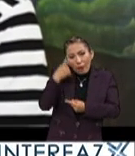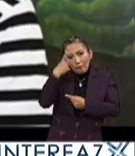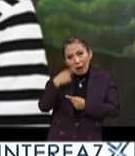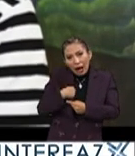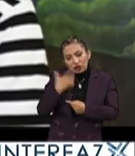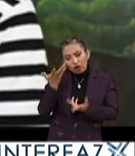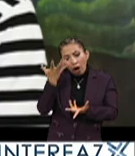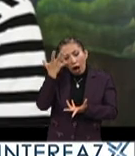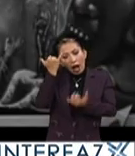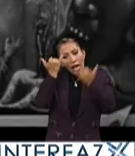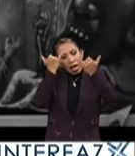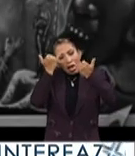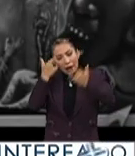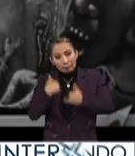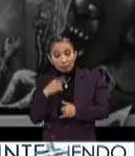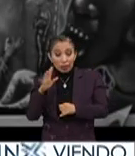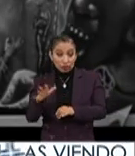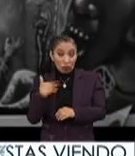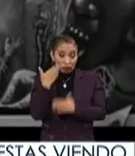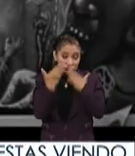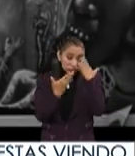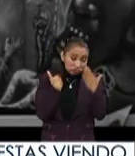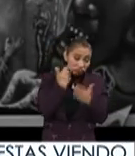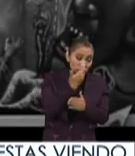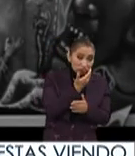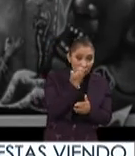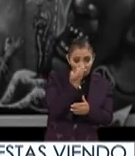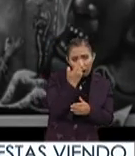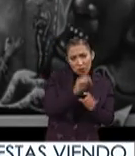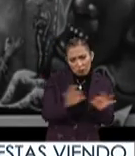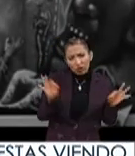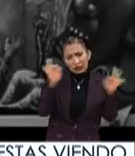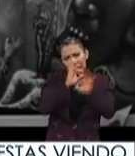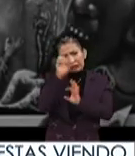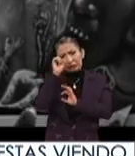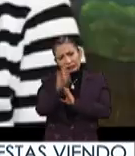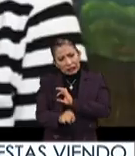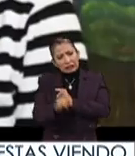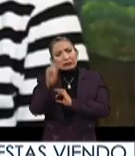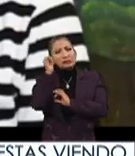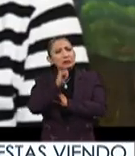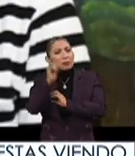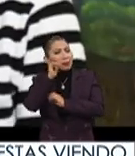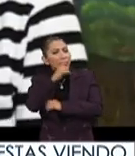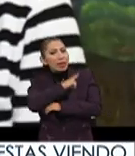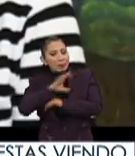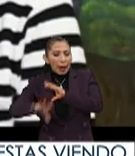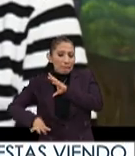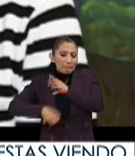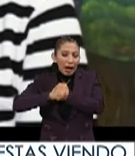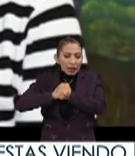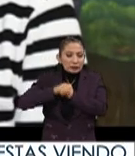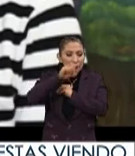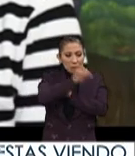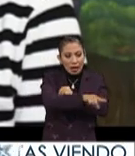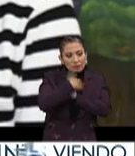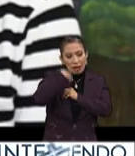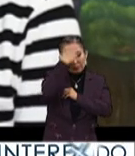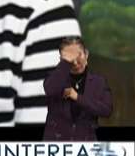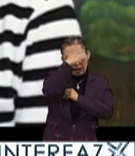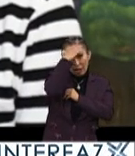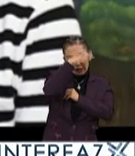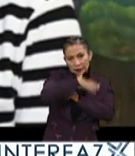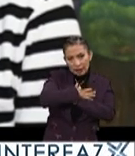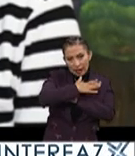para crear. Creo que la formación académica es muy importante, ¿no? Siempre debe ser complementaria a la